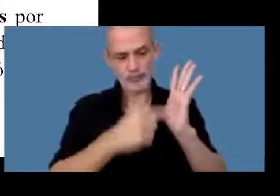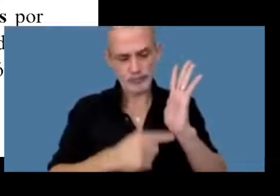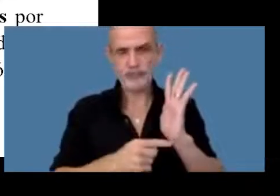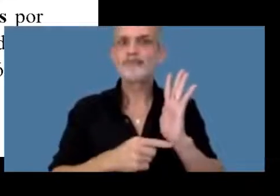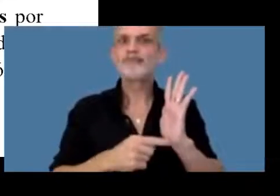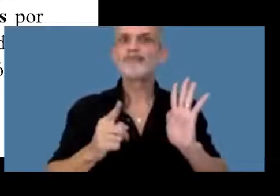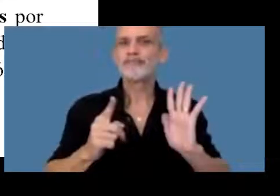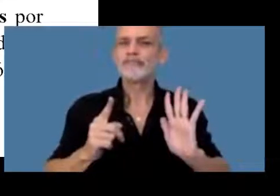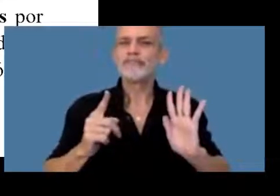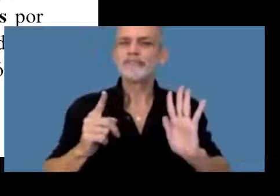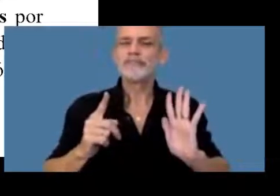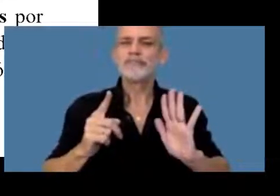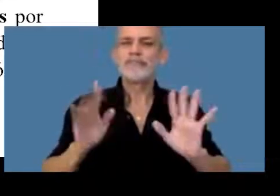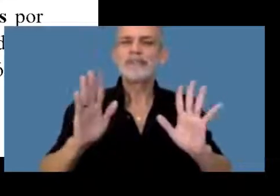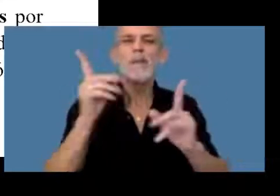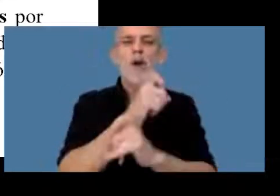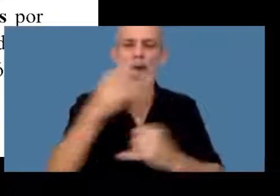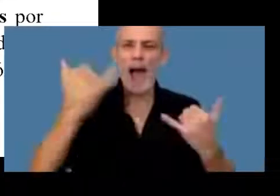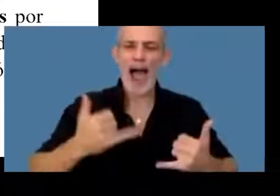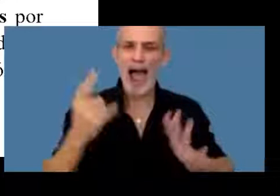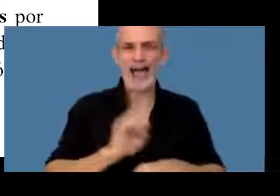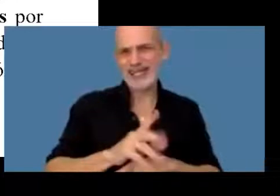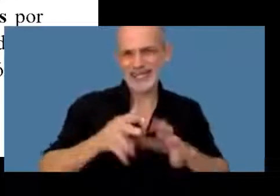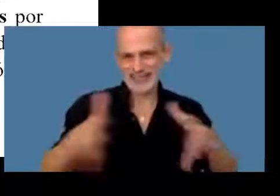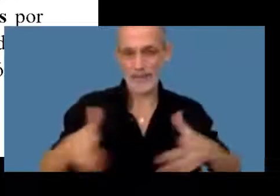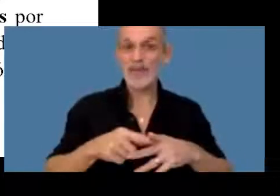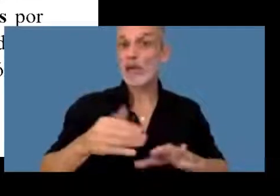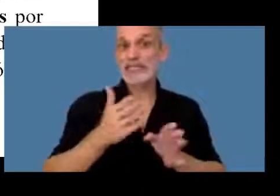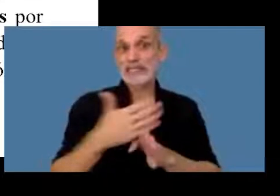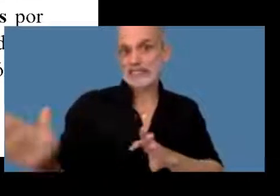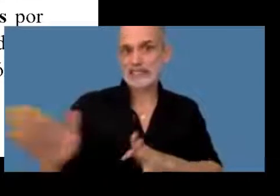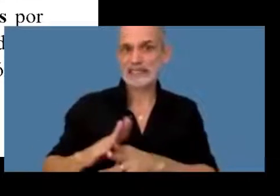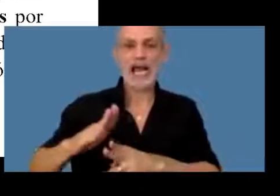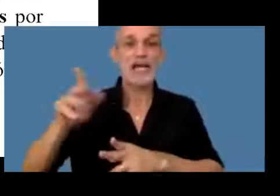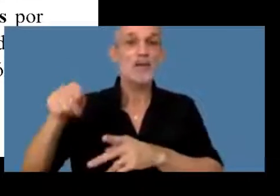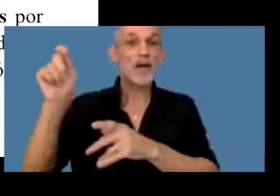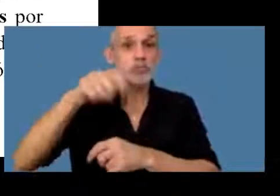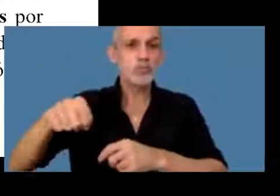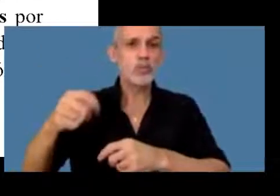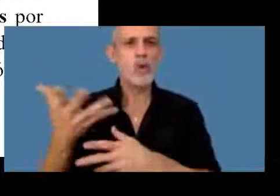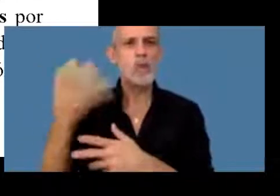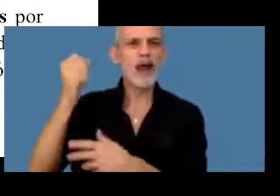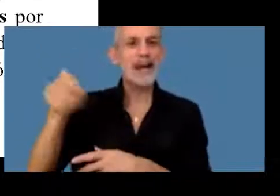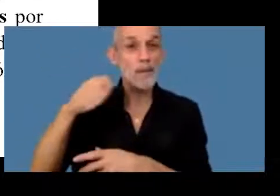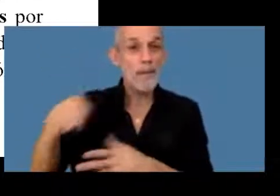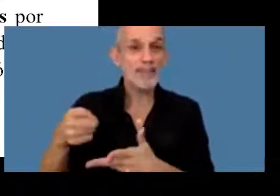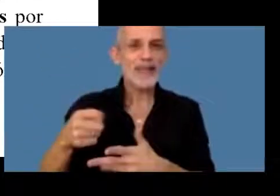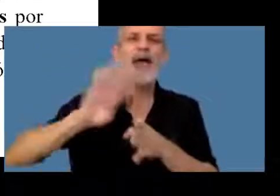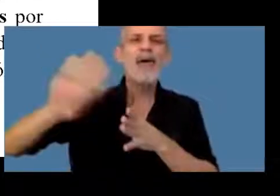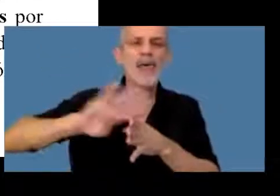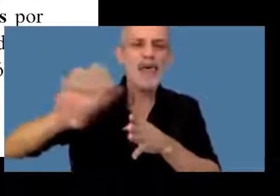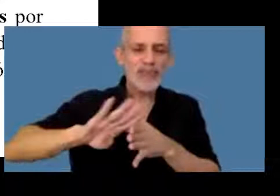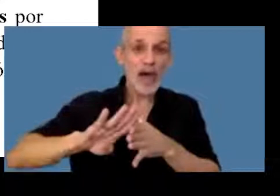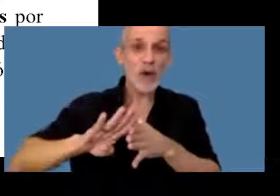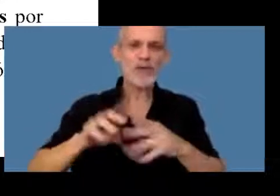¿sí? excluyendo de este beneficio de ejecución fiscal las deudas generadas en la determinación